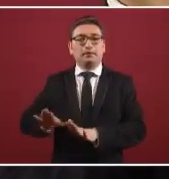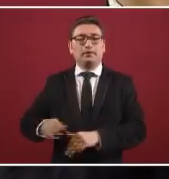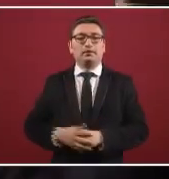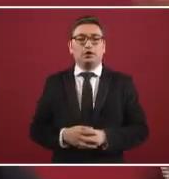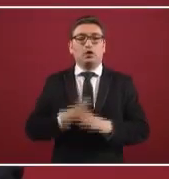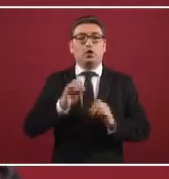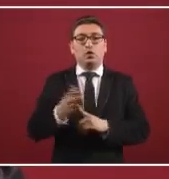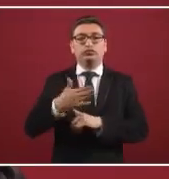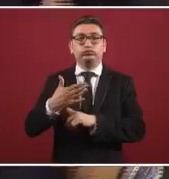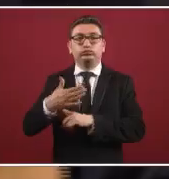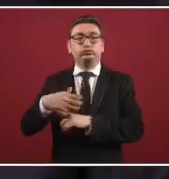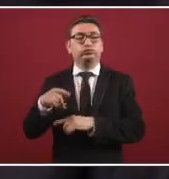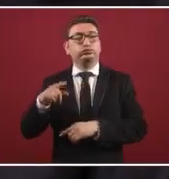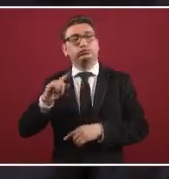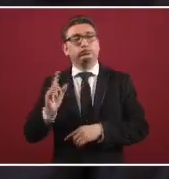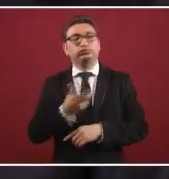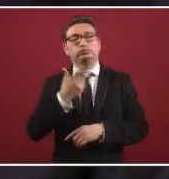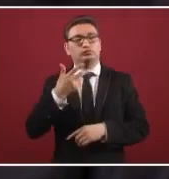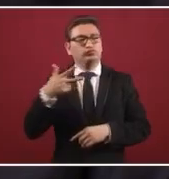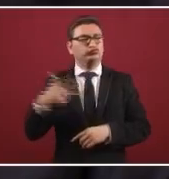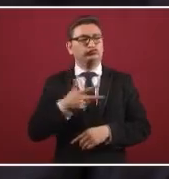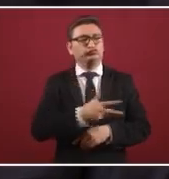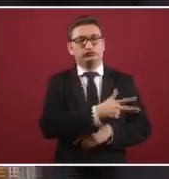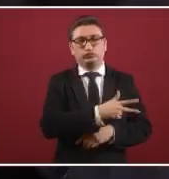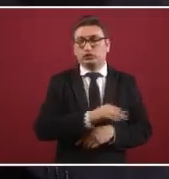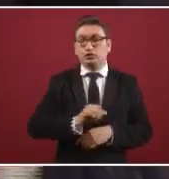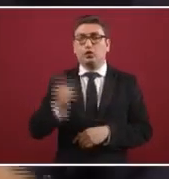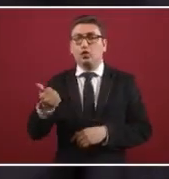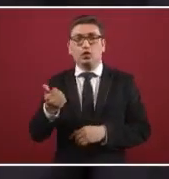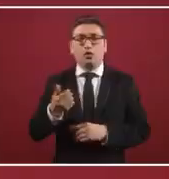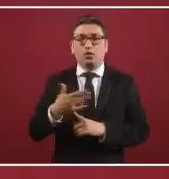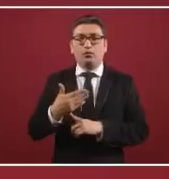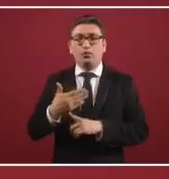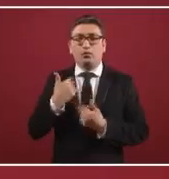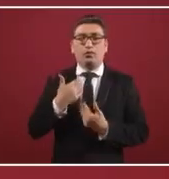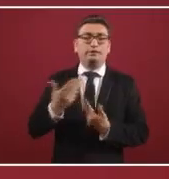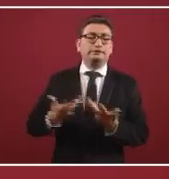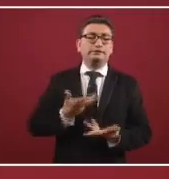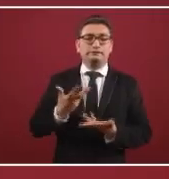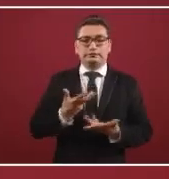trasladar a un enfermo y se quedan sin ambulancia. Entonces,